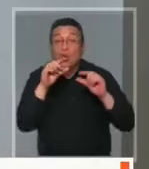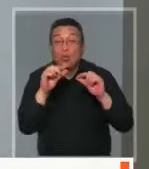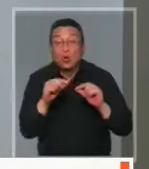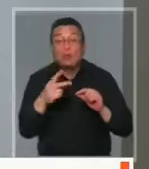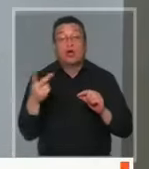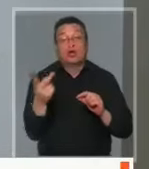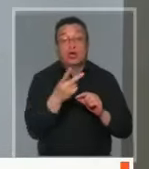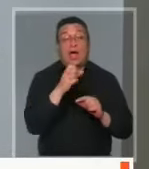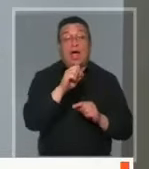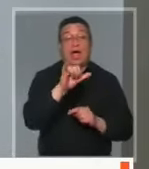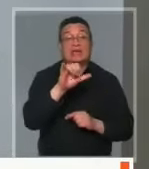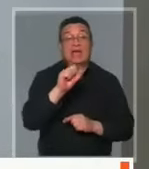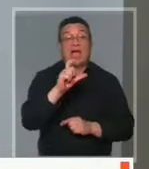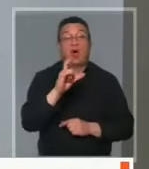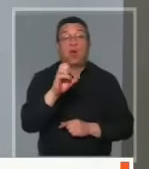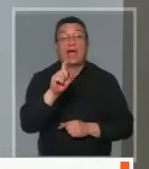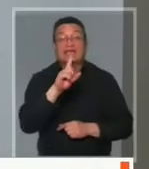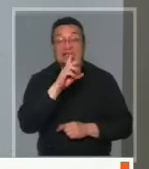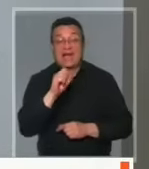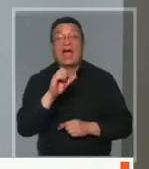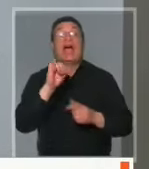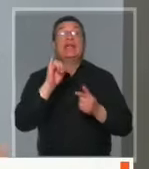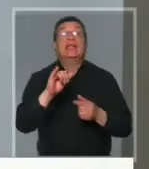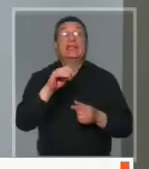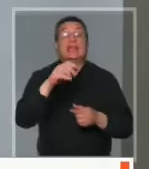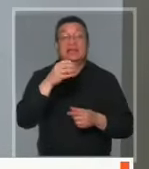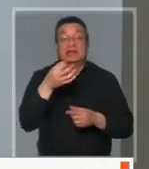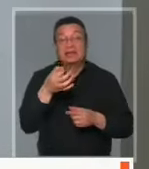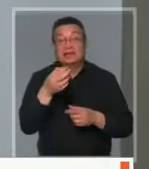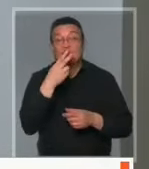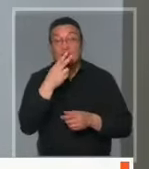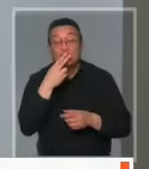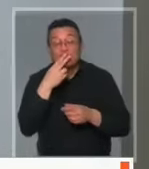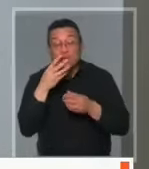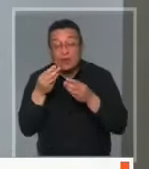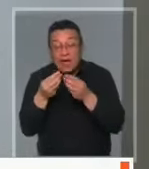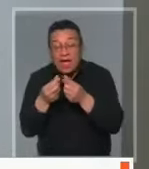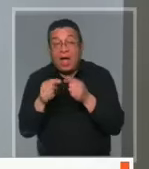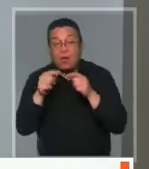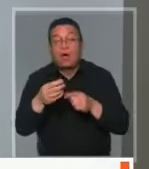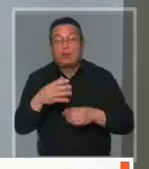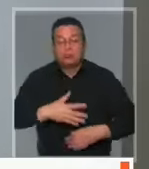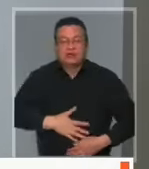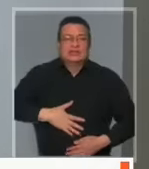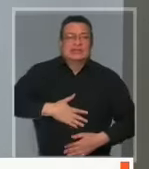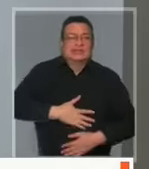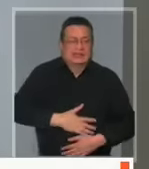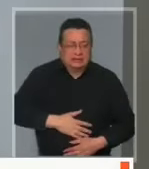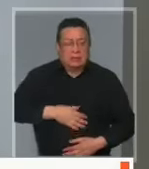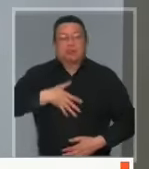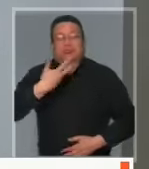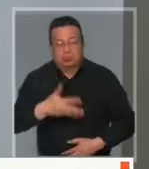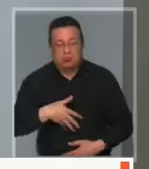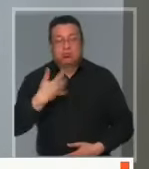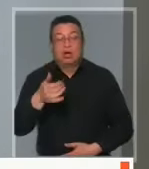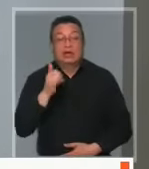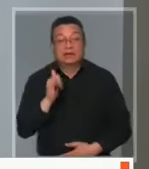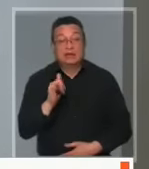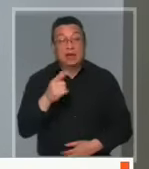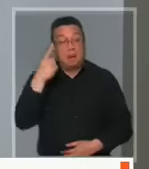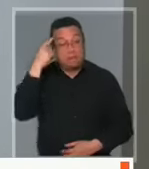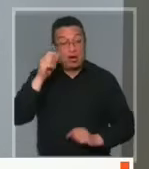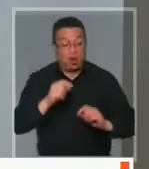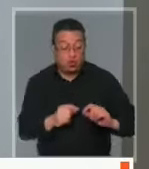como la ayahuasca y la nicotina, provoquen náusea, vómito, síntomas gastrointestinales. Pero si yo subo la